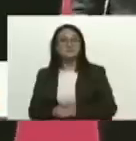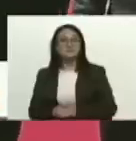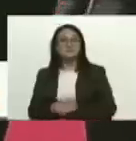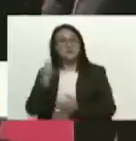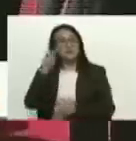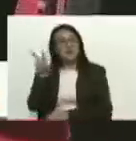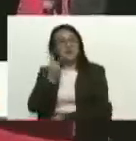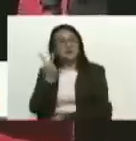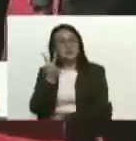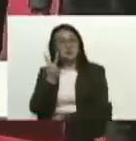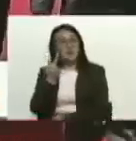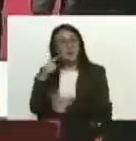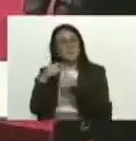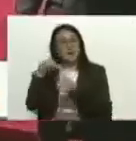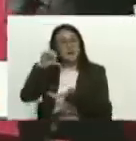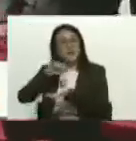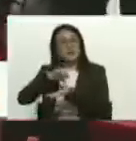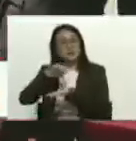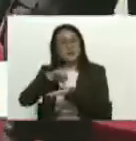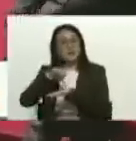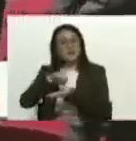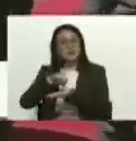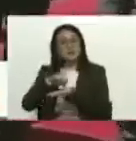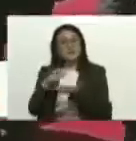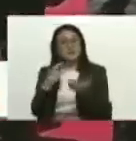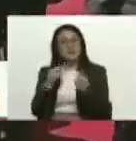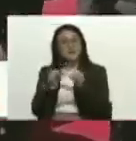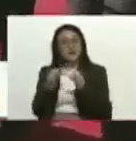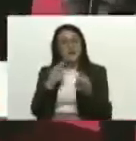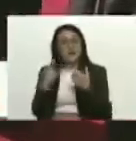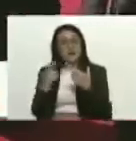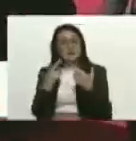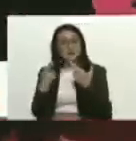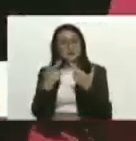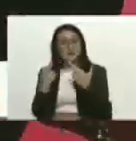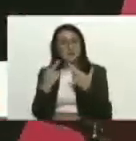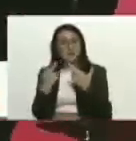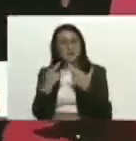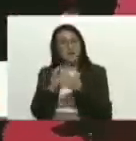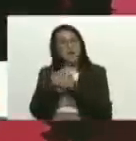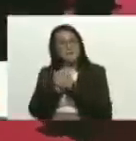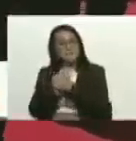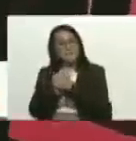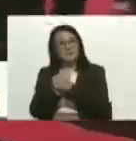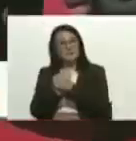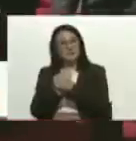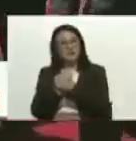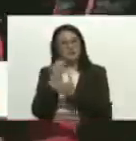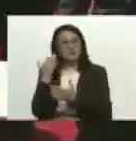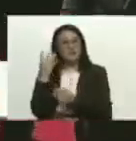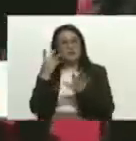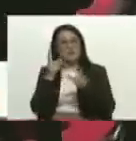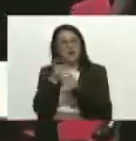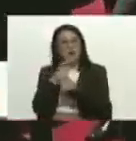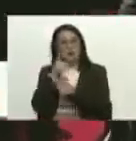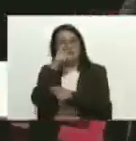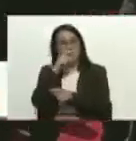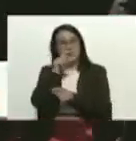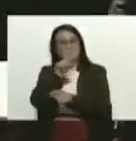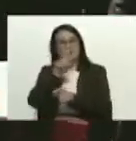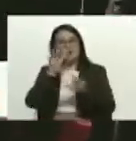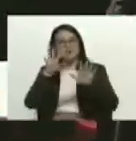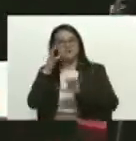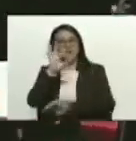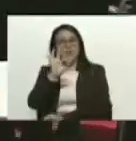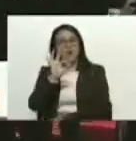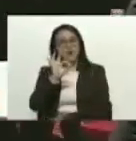que Venezuela y la República Islámica de Irán mantienen relaciones diplomáticas de amistad desde el 9 de agosto